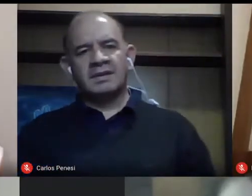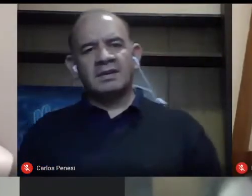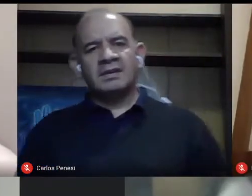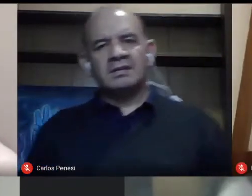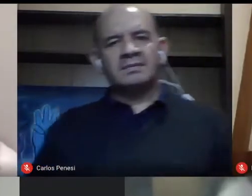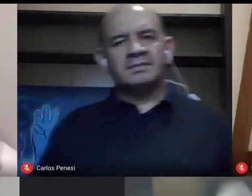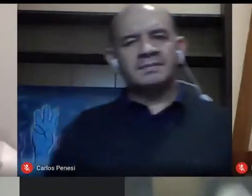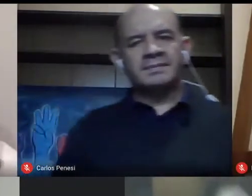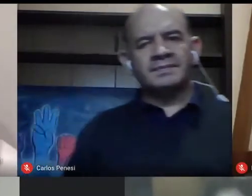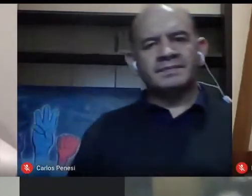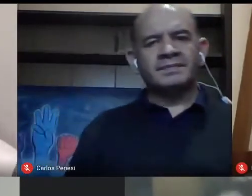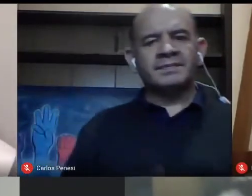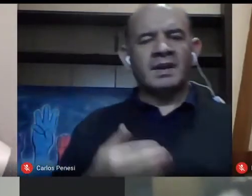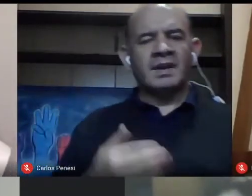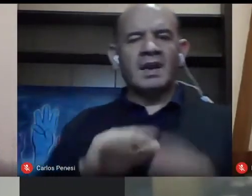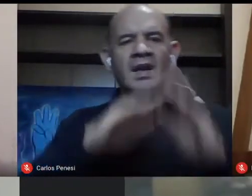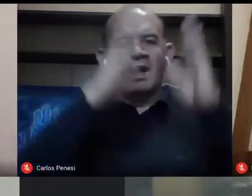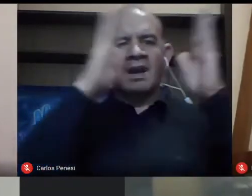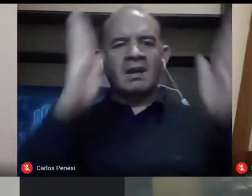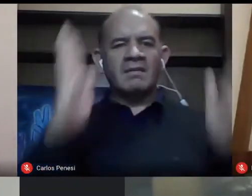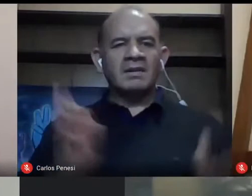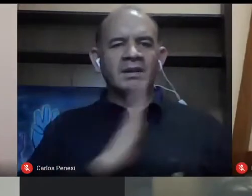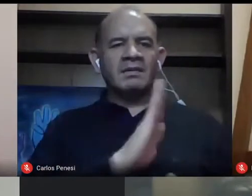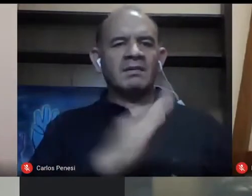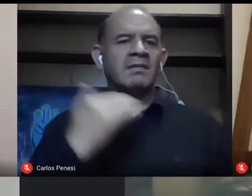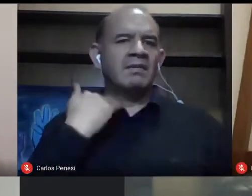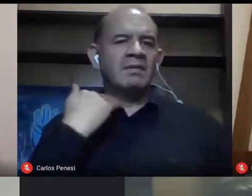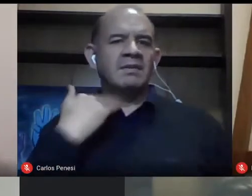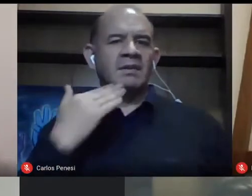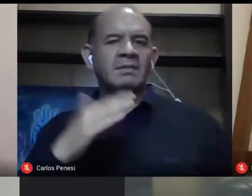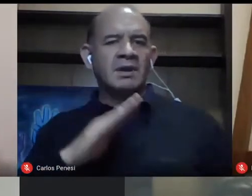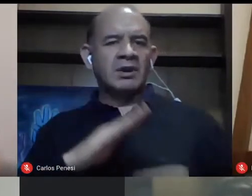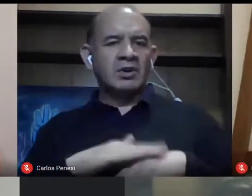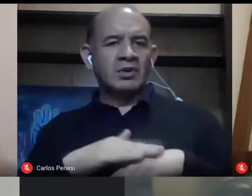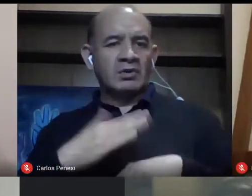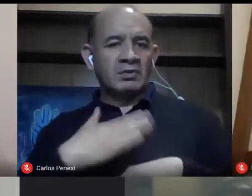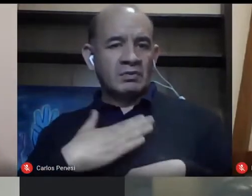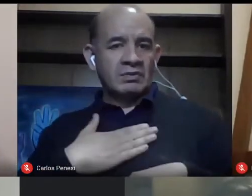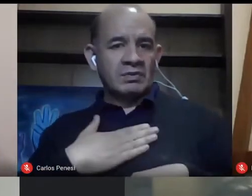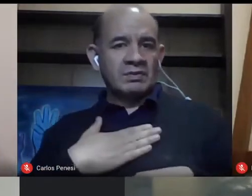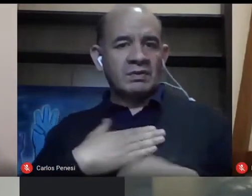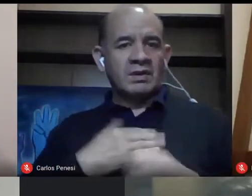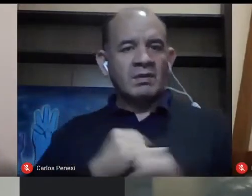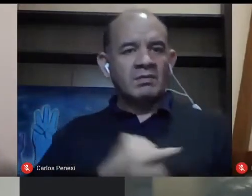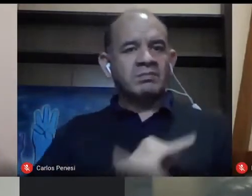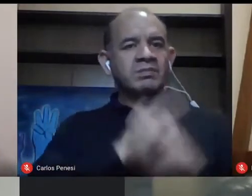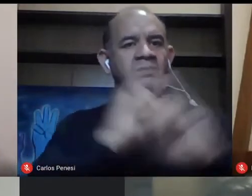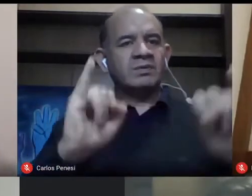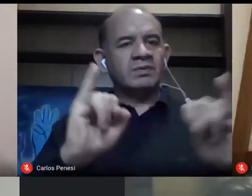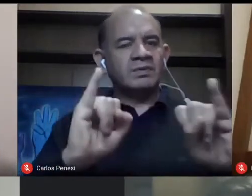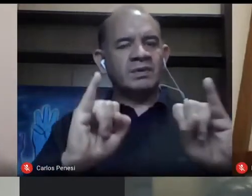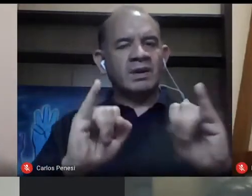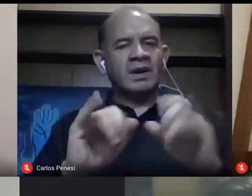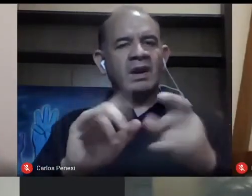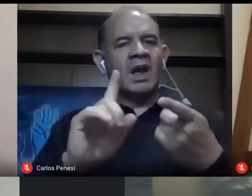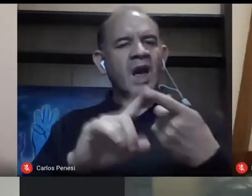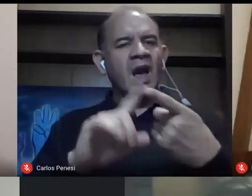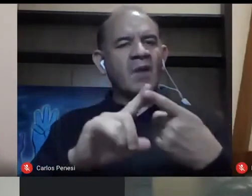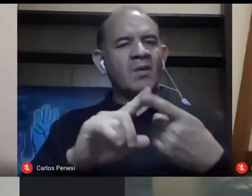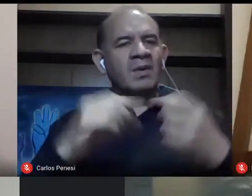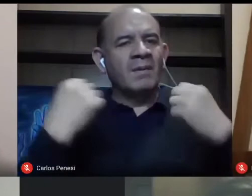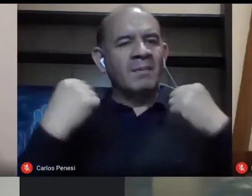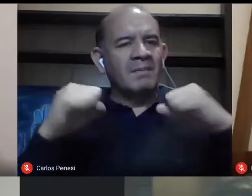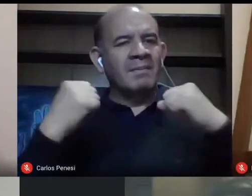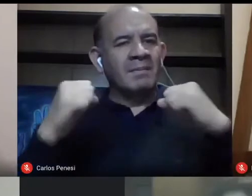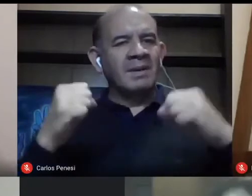Bueno, desde la Biblioteca Nacional lo que vemos, digamos, es que para nosotros la implementación del Tratado de Marrakech es una cuestión de